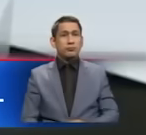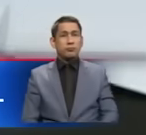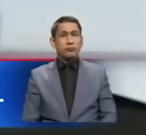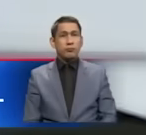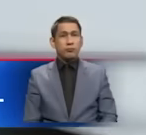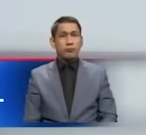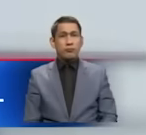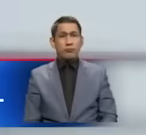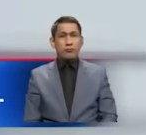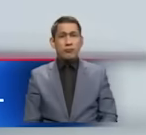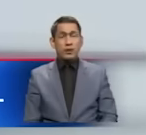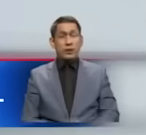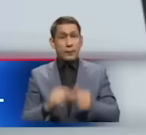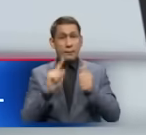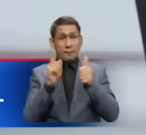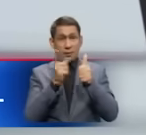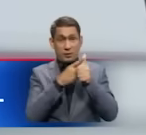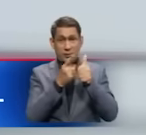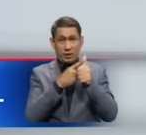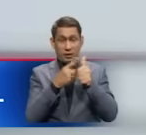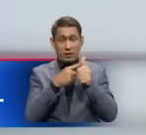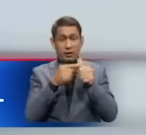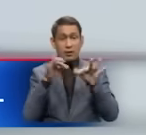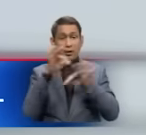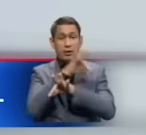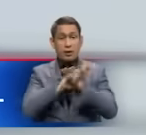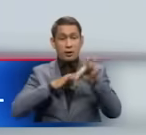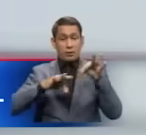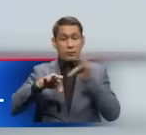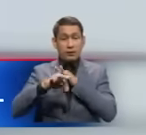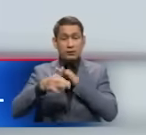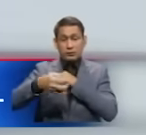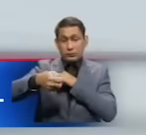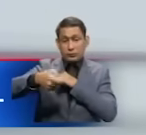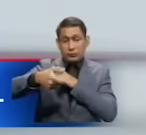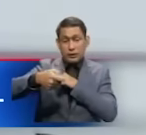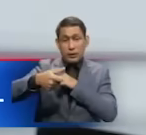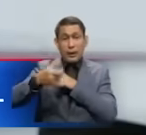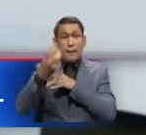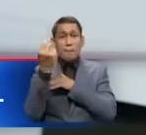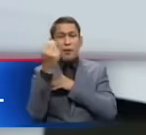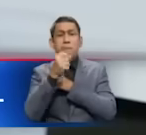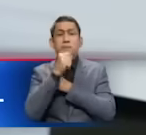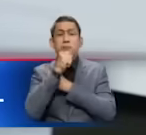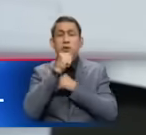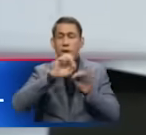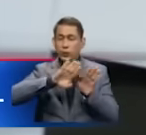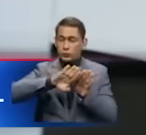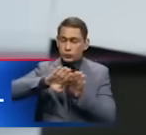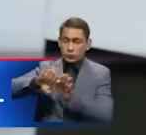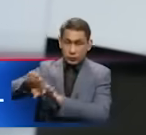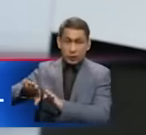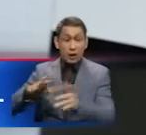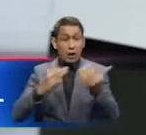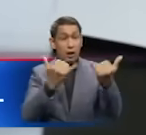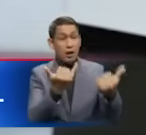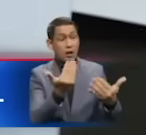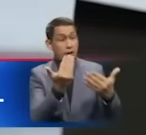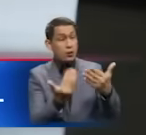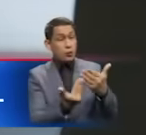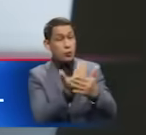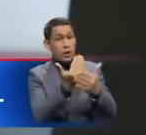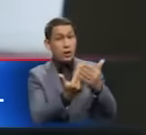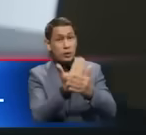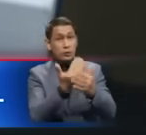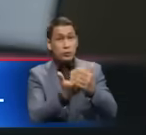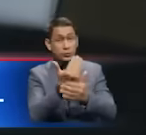de acuñación. En primer lugar, poder reemplazar aquellas monedas que cumplieron su vida útil, que fueron acuñadas al inicio de la dolarización